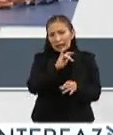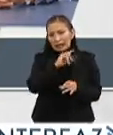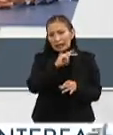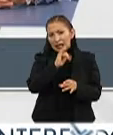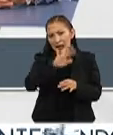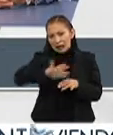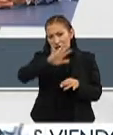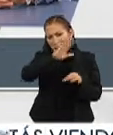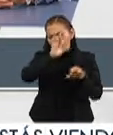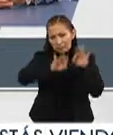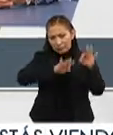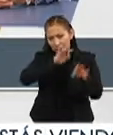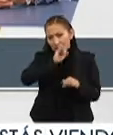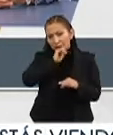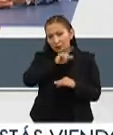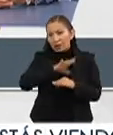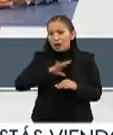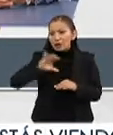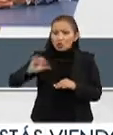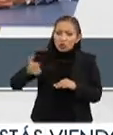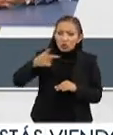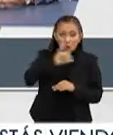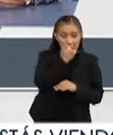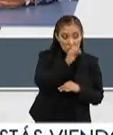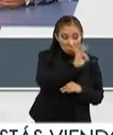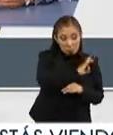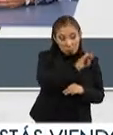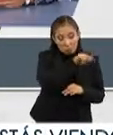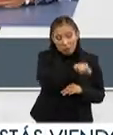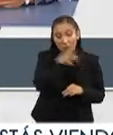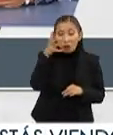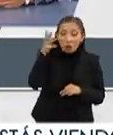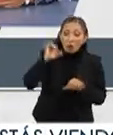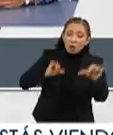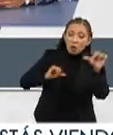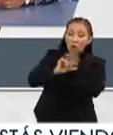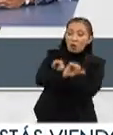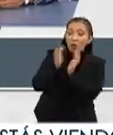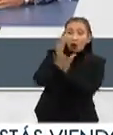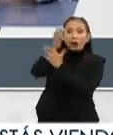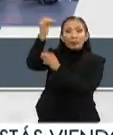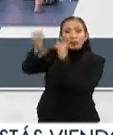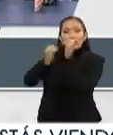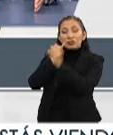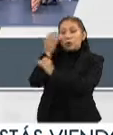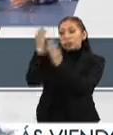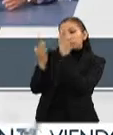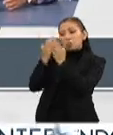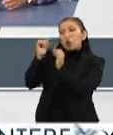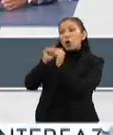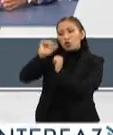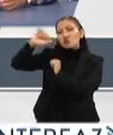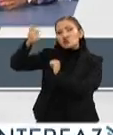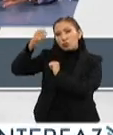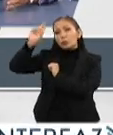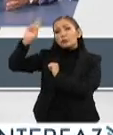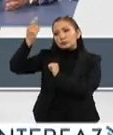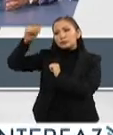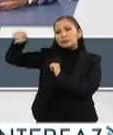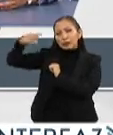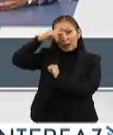ambiental, siempre existe la posibilidad de que el alumno tenga un intercambio internacional, también con algunas